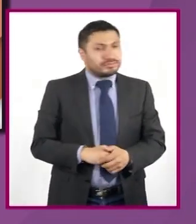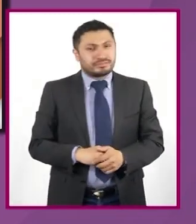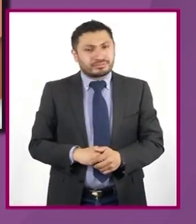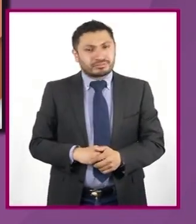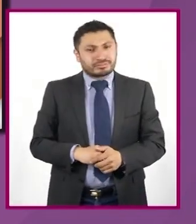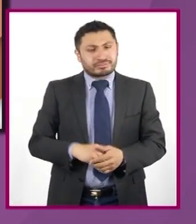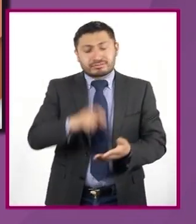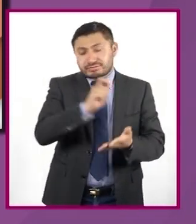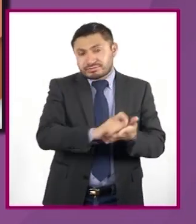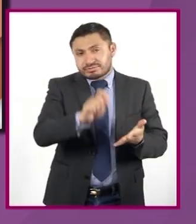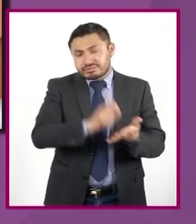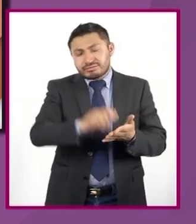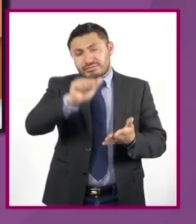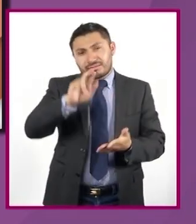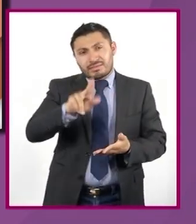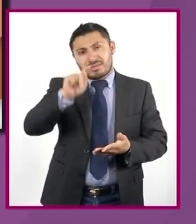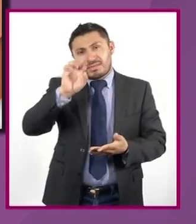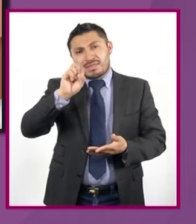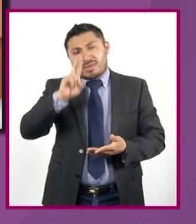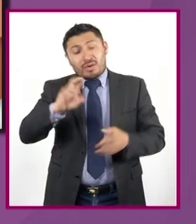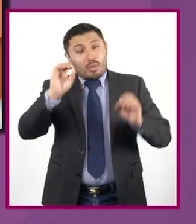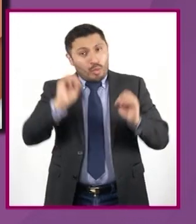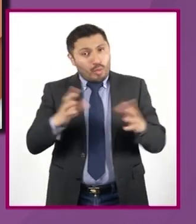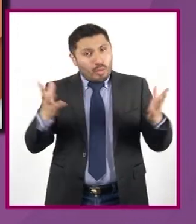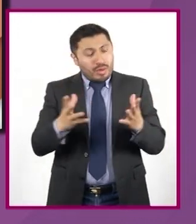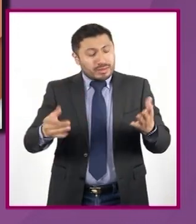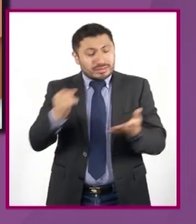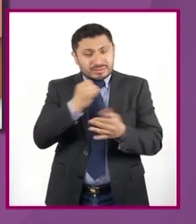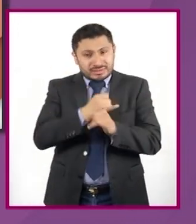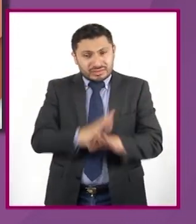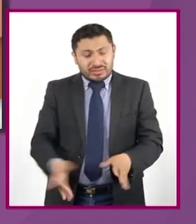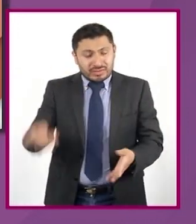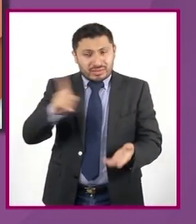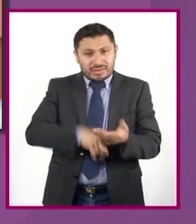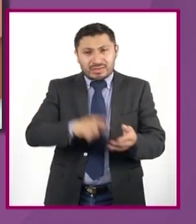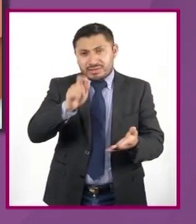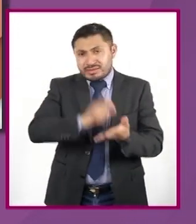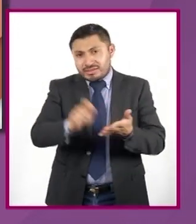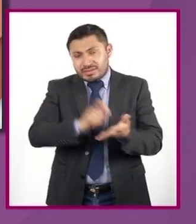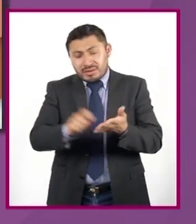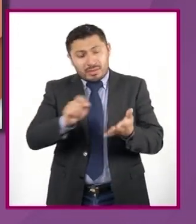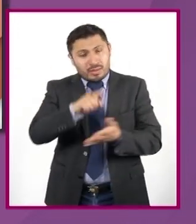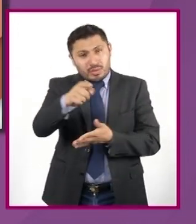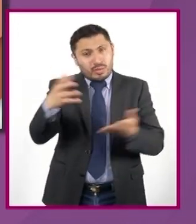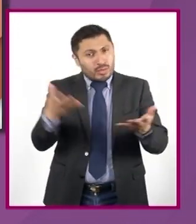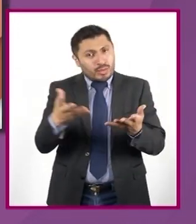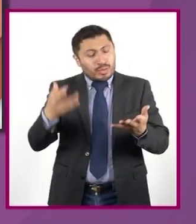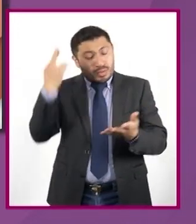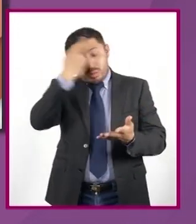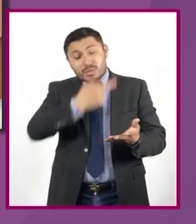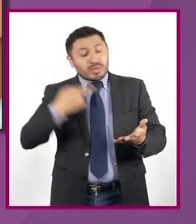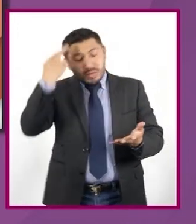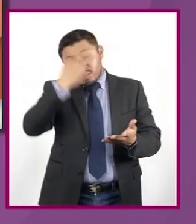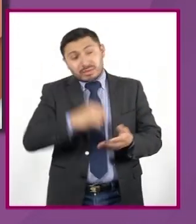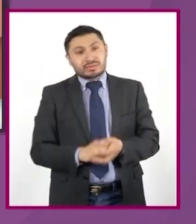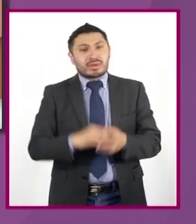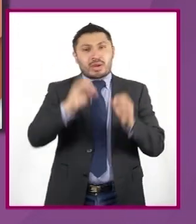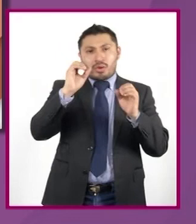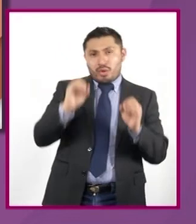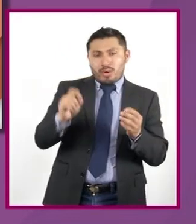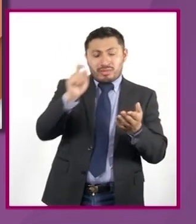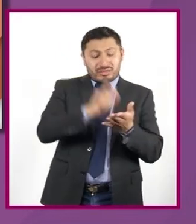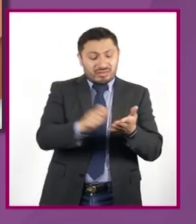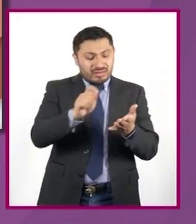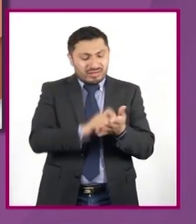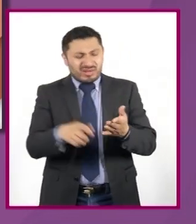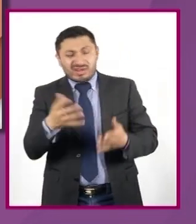Anotar al autor o creador de la información en los trabajos que consultaste. O anotar de manera